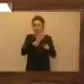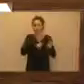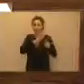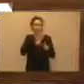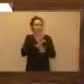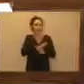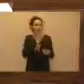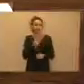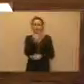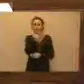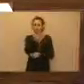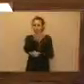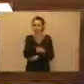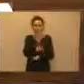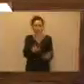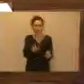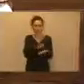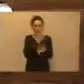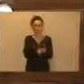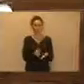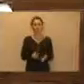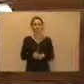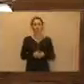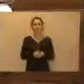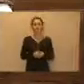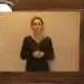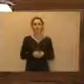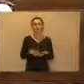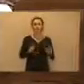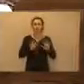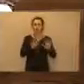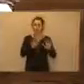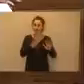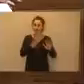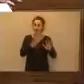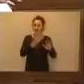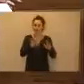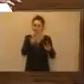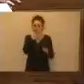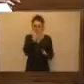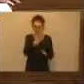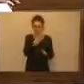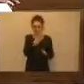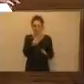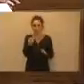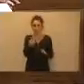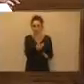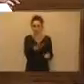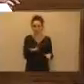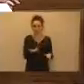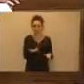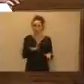apoyaremos. No tenga duda de que apoyaríamos eso, ¿no? Pero entiende, o debería entender, que para nosotros,